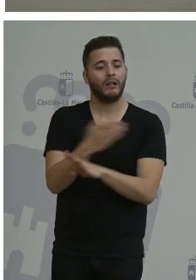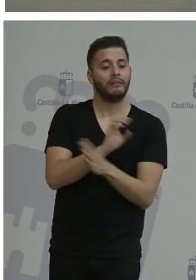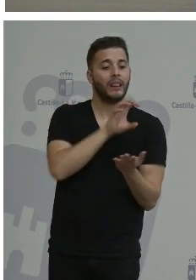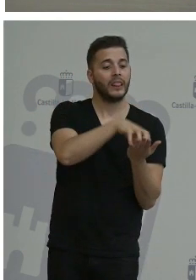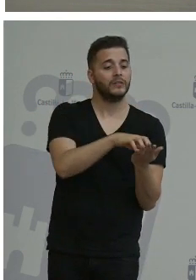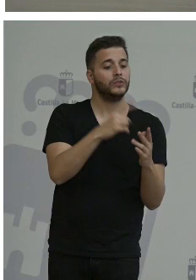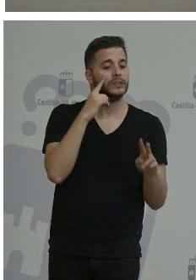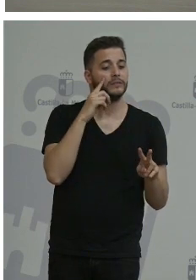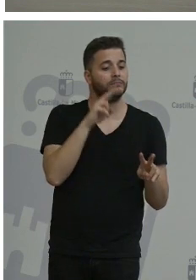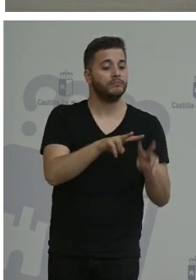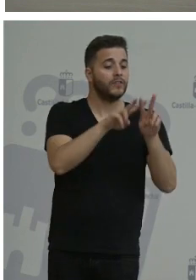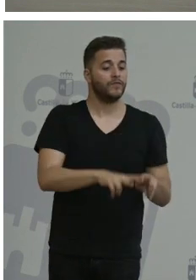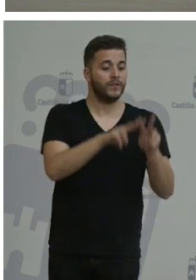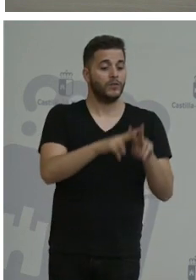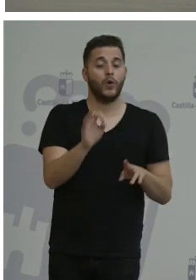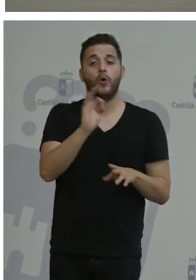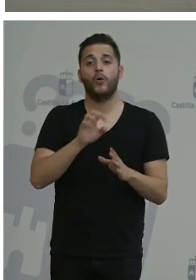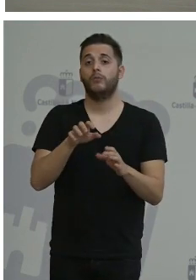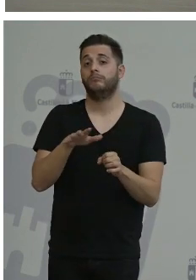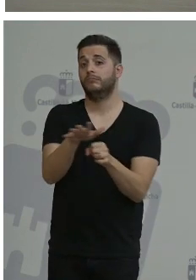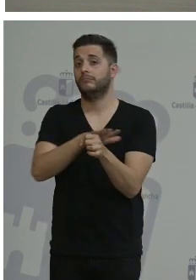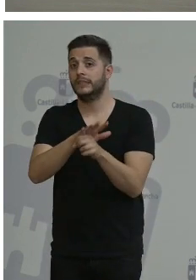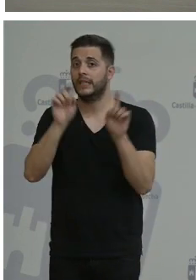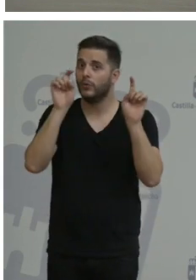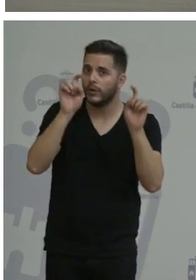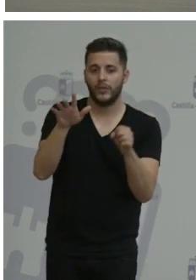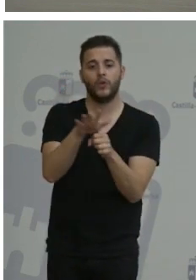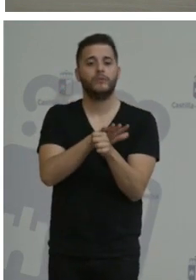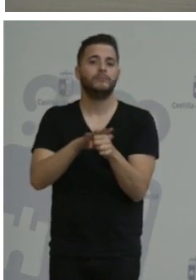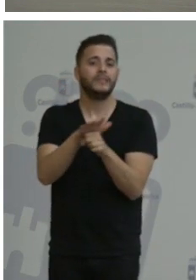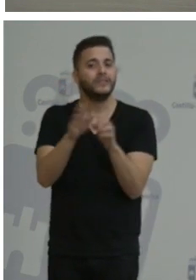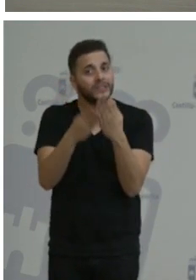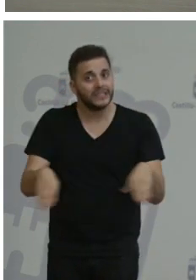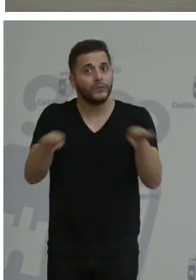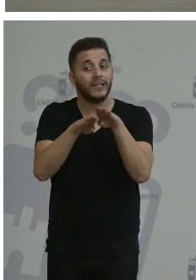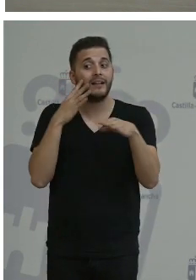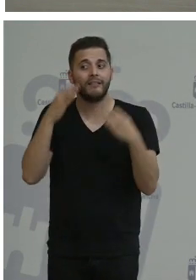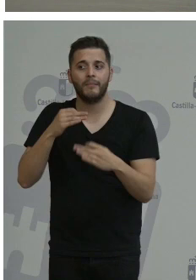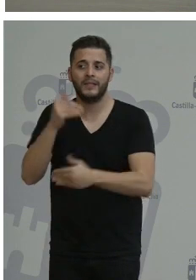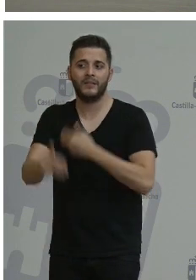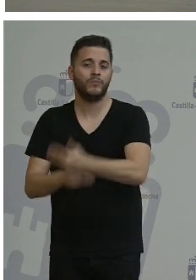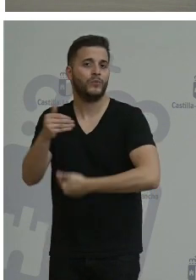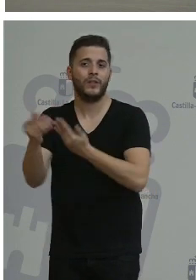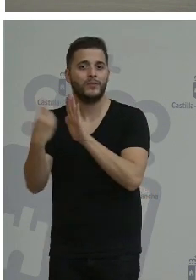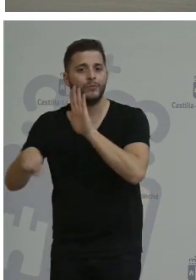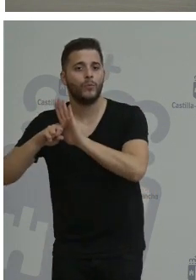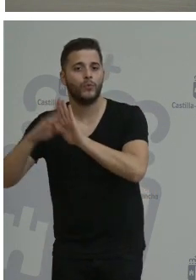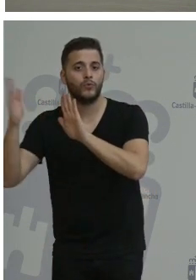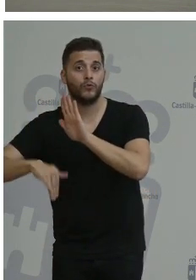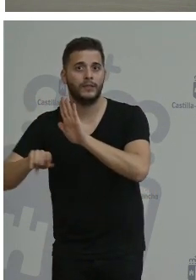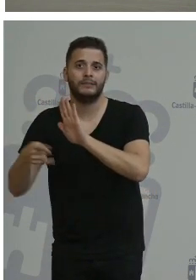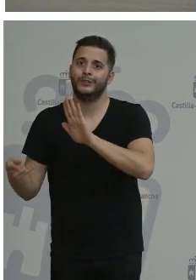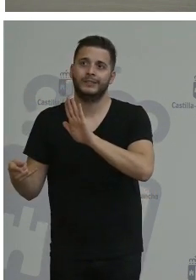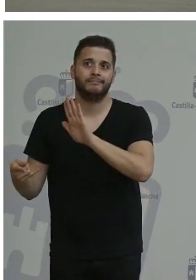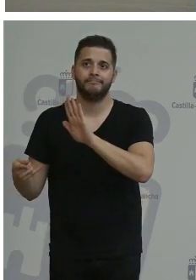como otras áreas que están trabajando de educación, de igualdad, no están implicadas en ese proceso y, por tanto, se